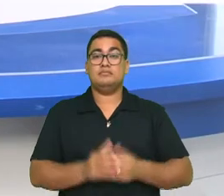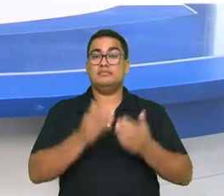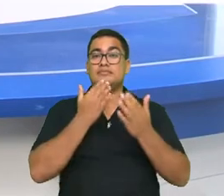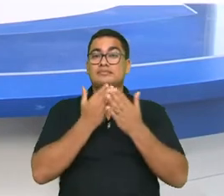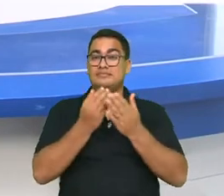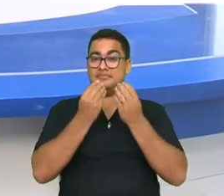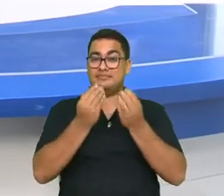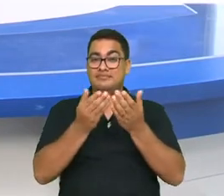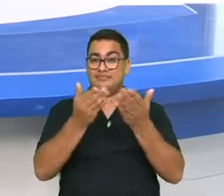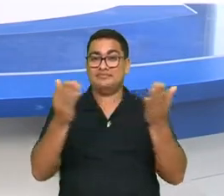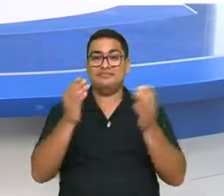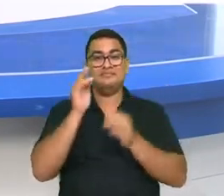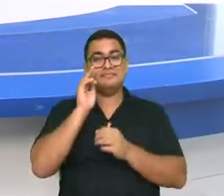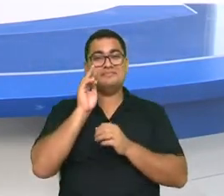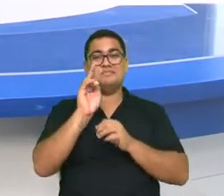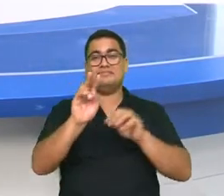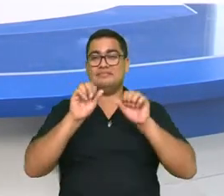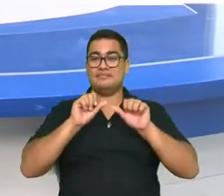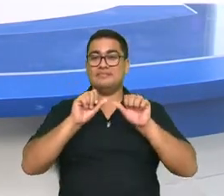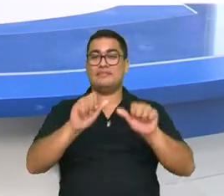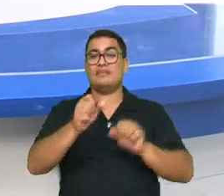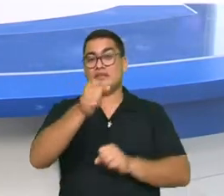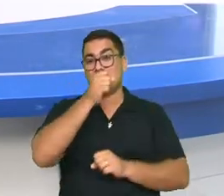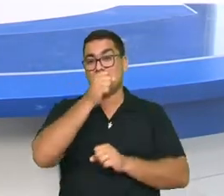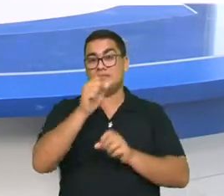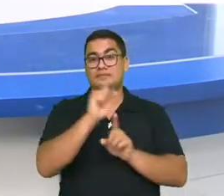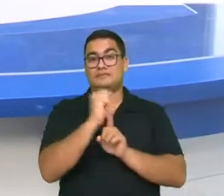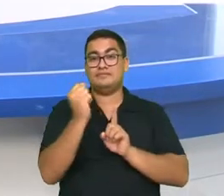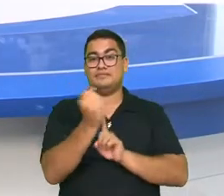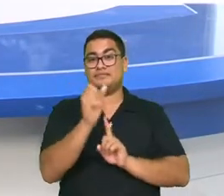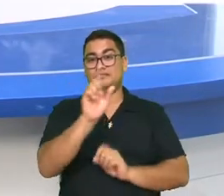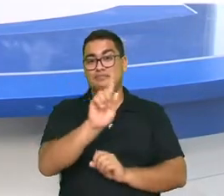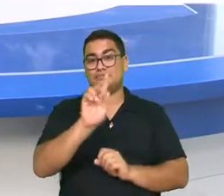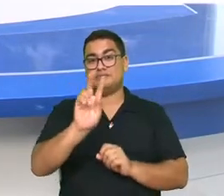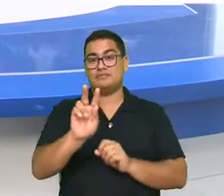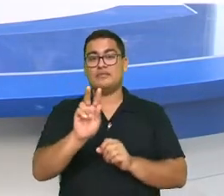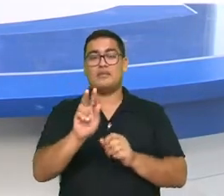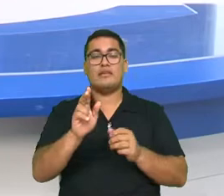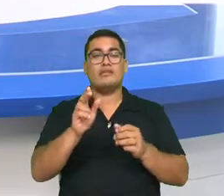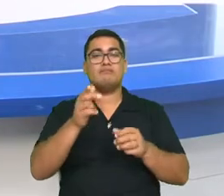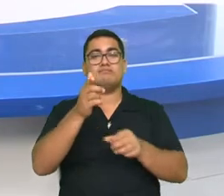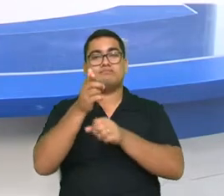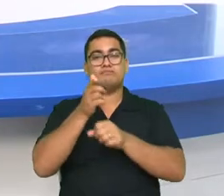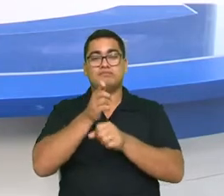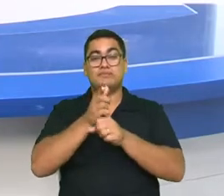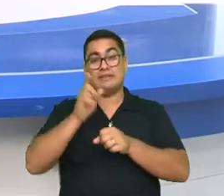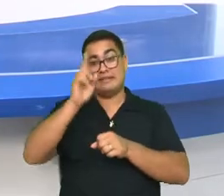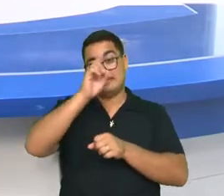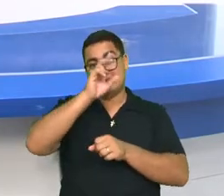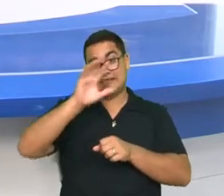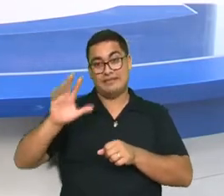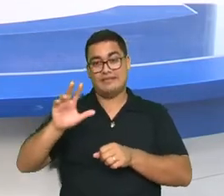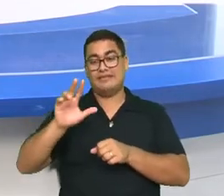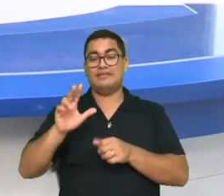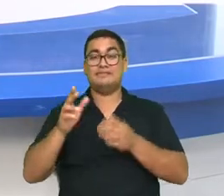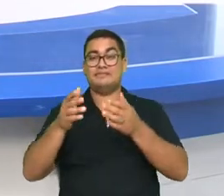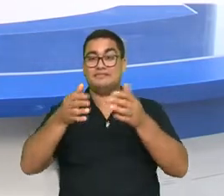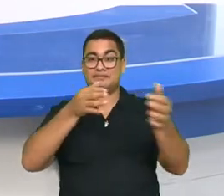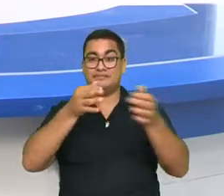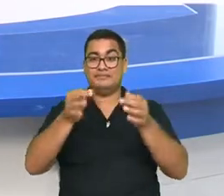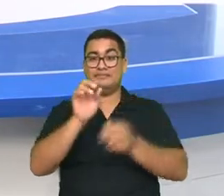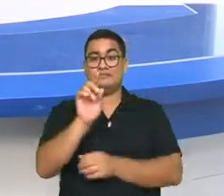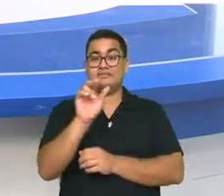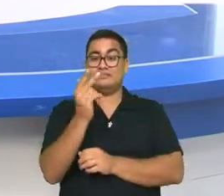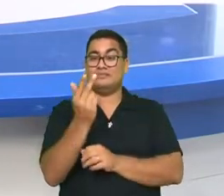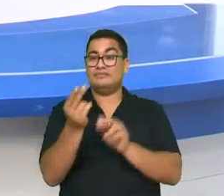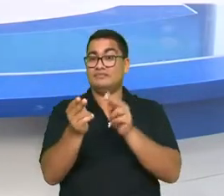Gracias por mantenerse en sintonía de Noticias Asamblea TV a través de la señal de Claro TV. Pasando a más informaciones, tenemos que este 18